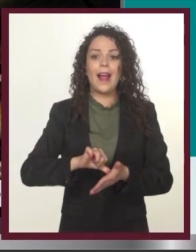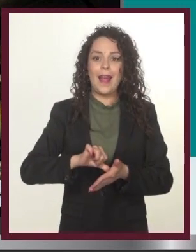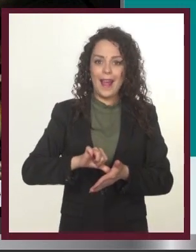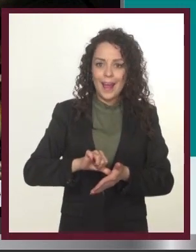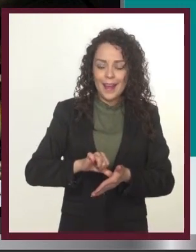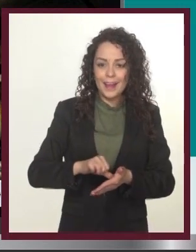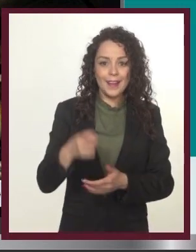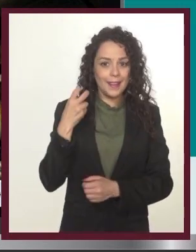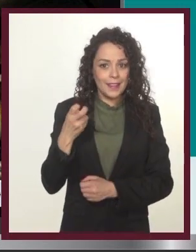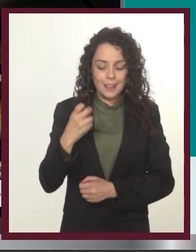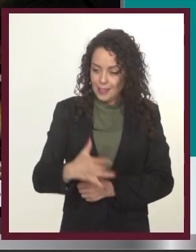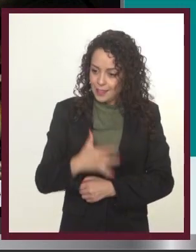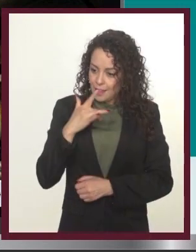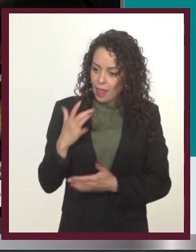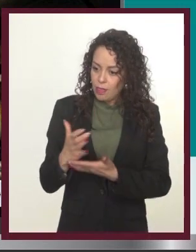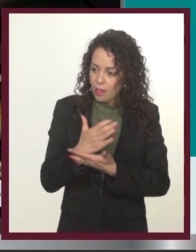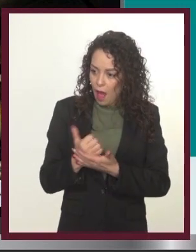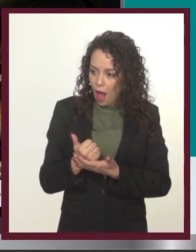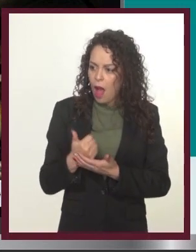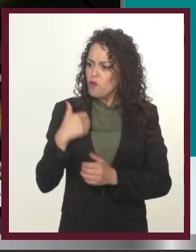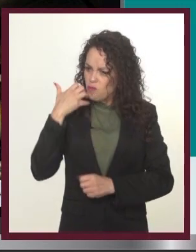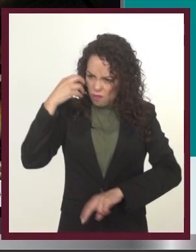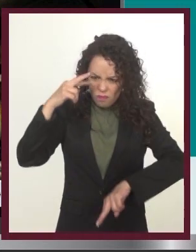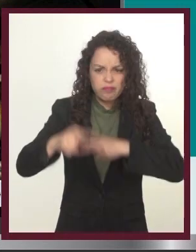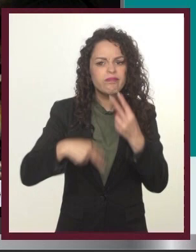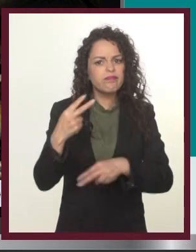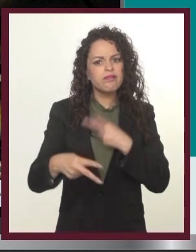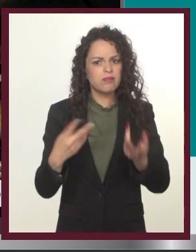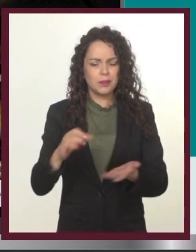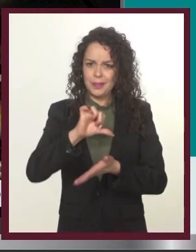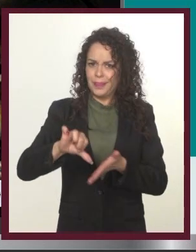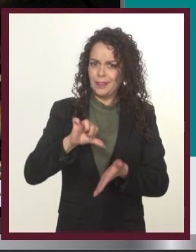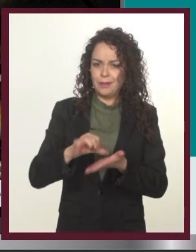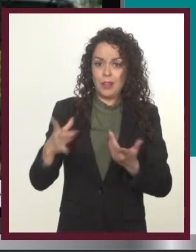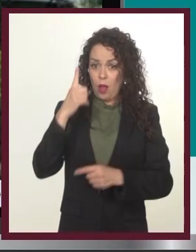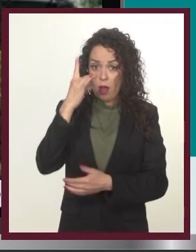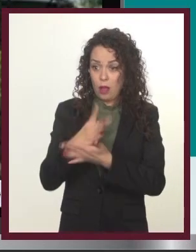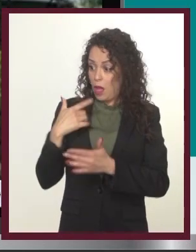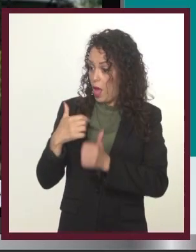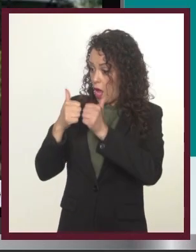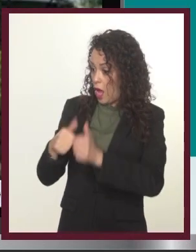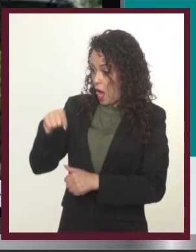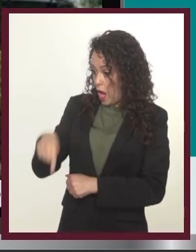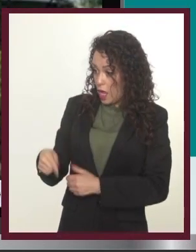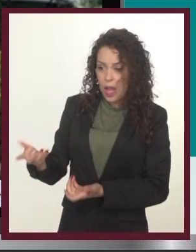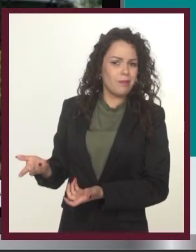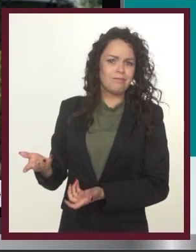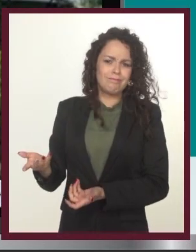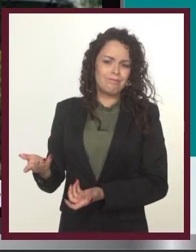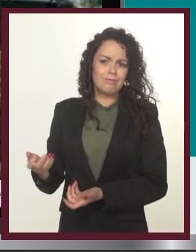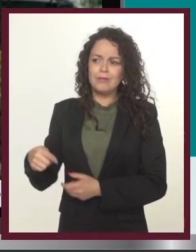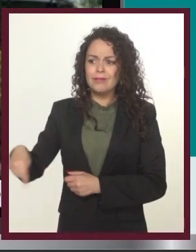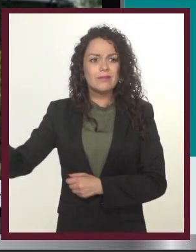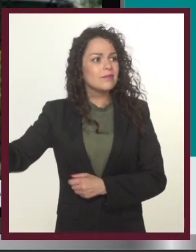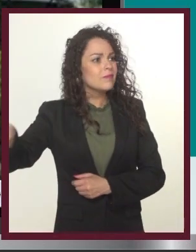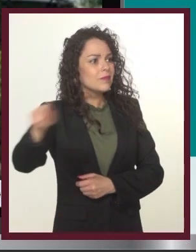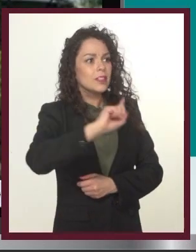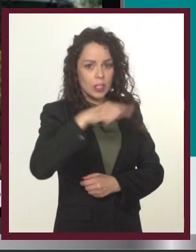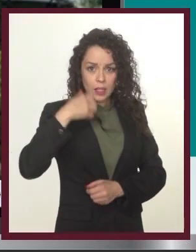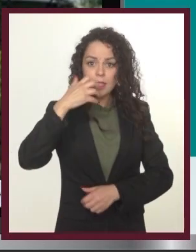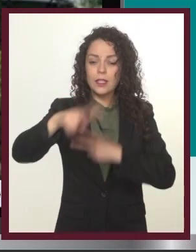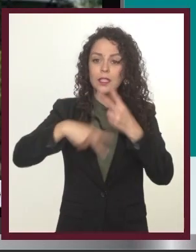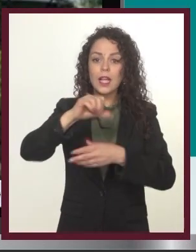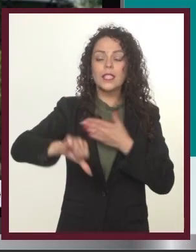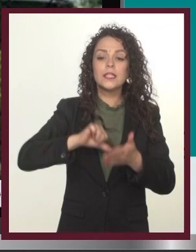tienes ese impulso, ¿no? De, oye, yo quiero ir al centro, no puedo estar nada más en la periferia, no. O